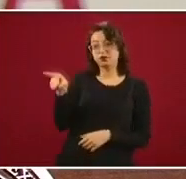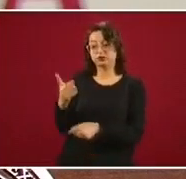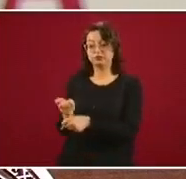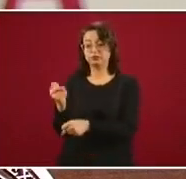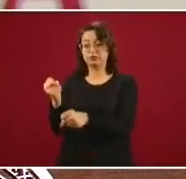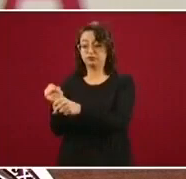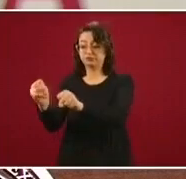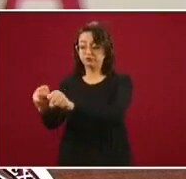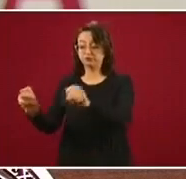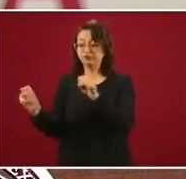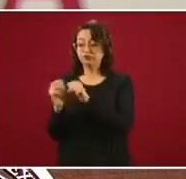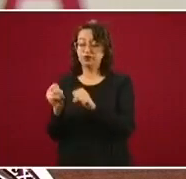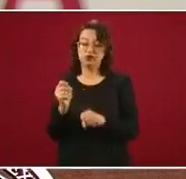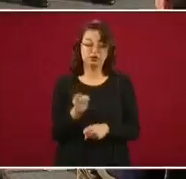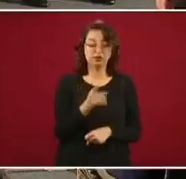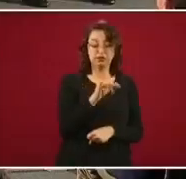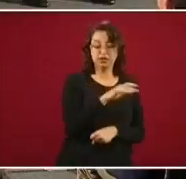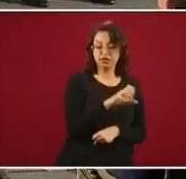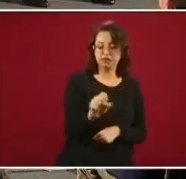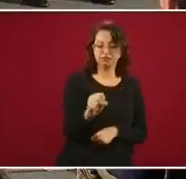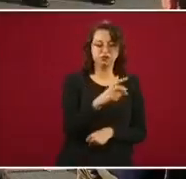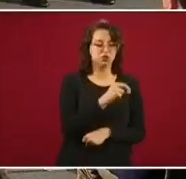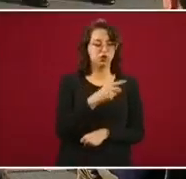sala no es de aplicación al Seguro Social.